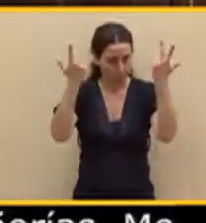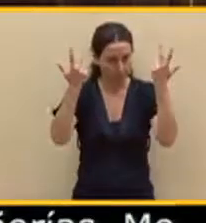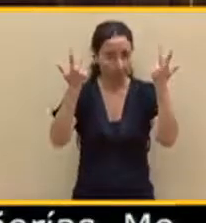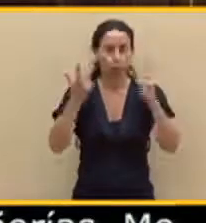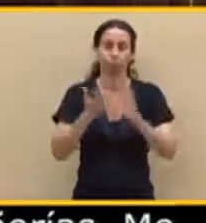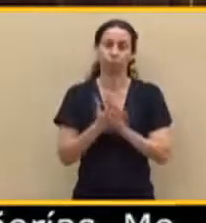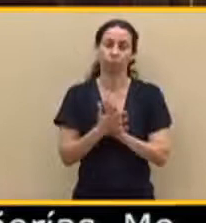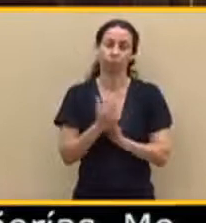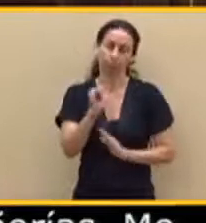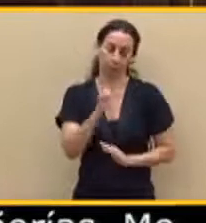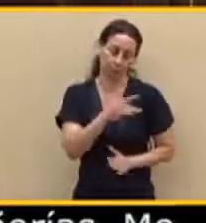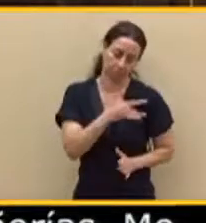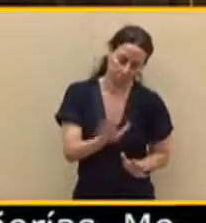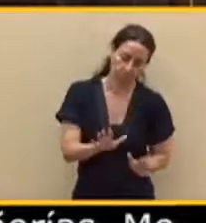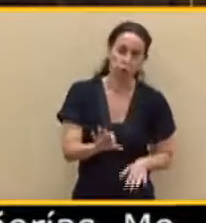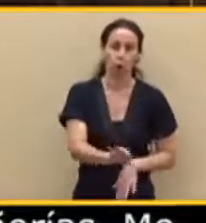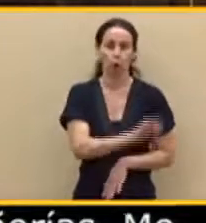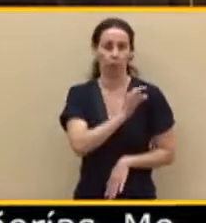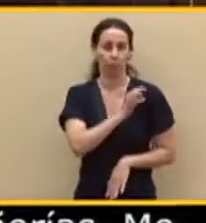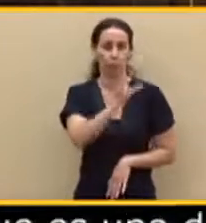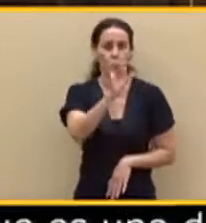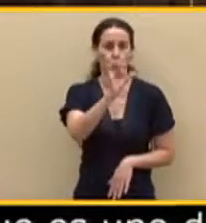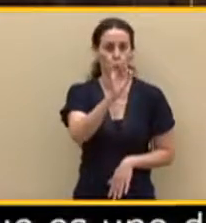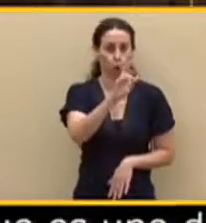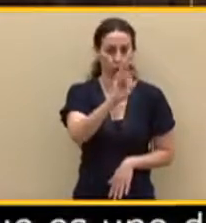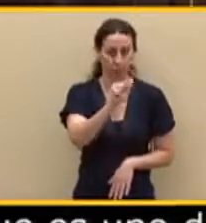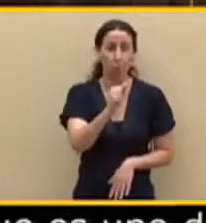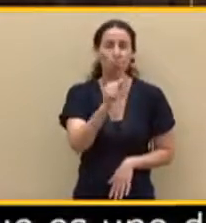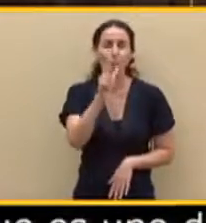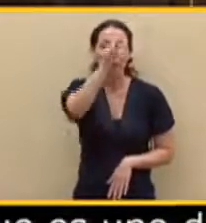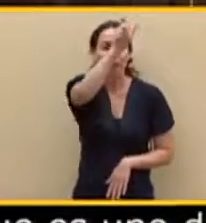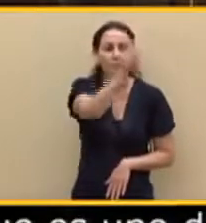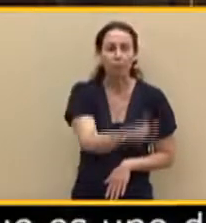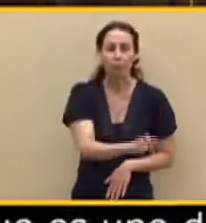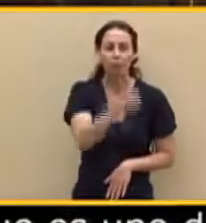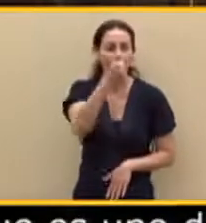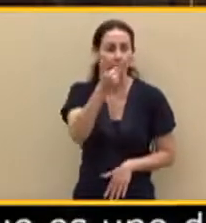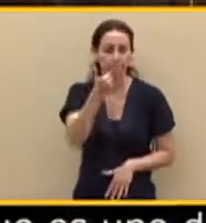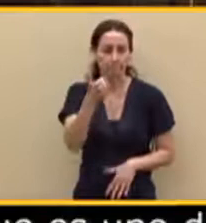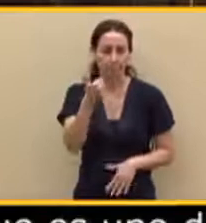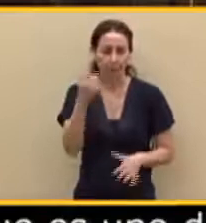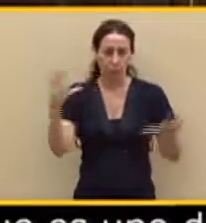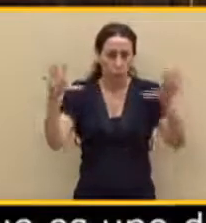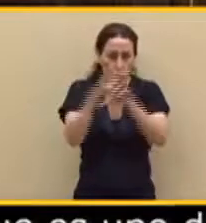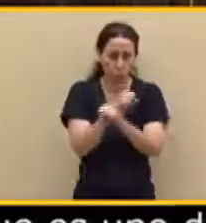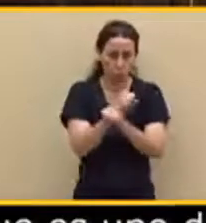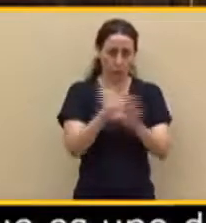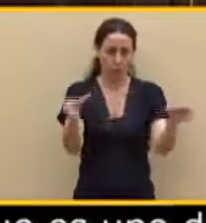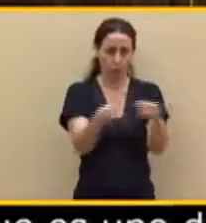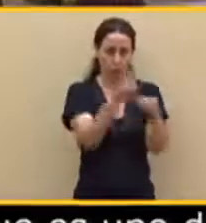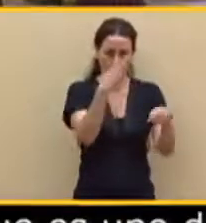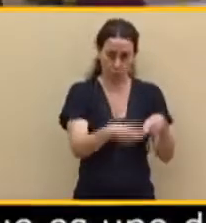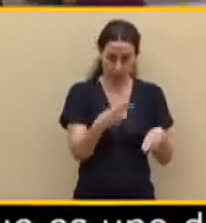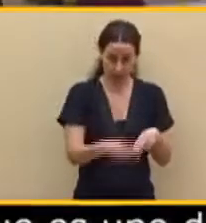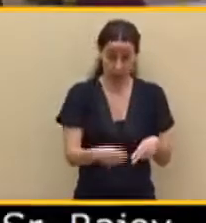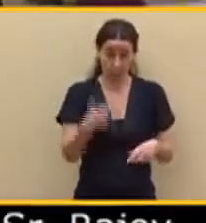porque es uno de los personajes más siniestros de su gobierno, señor Rajoy. Si ya es grave